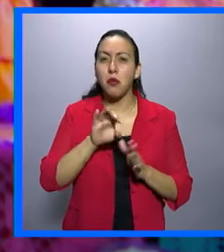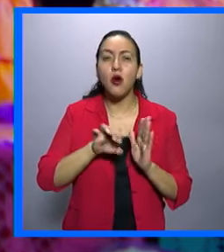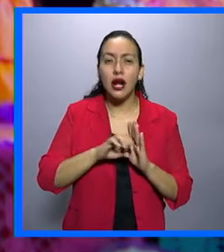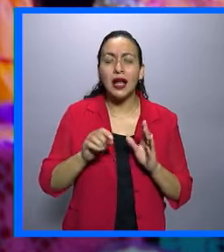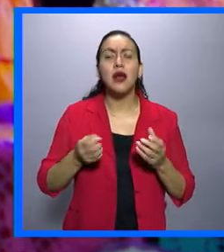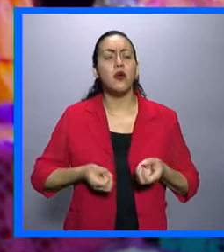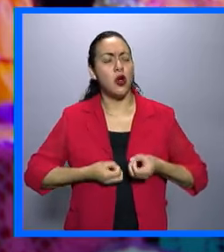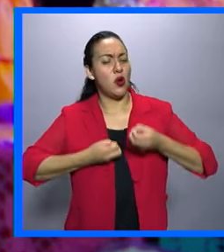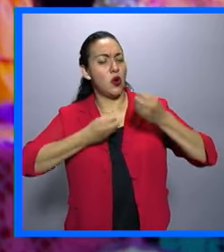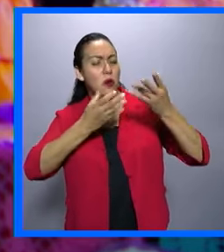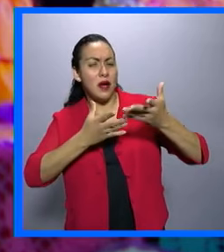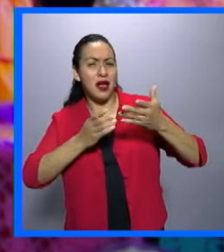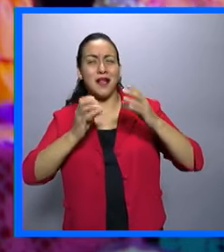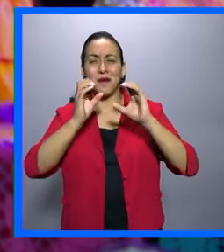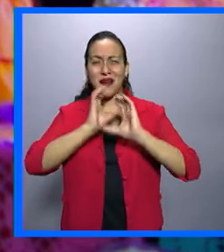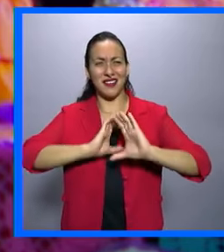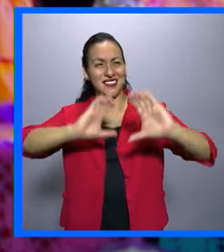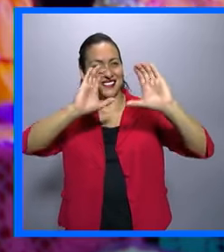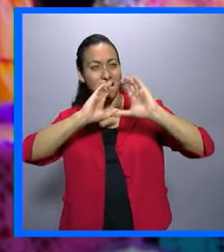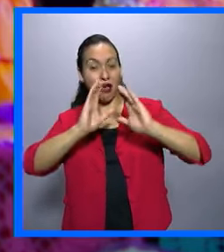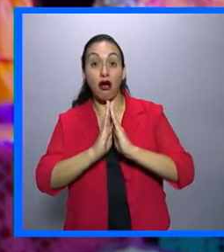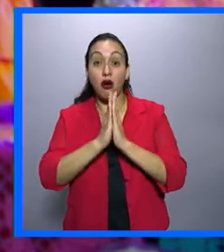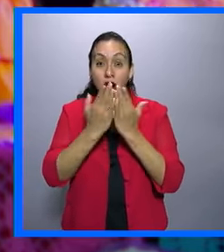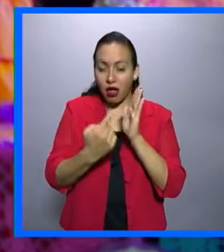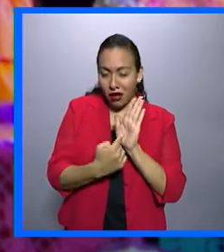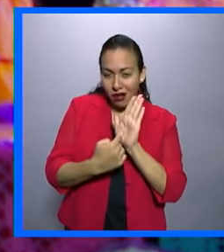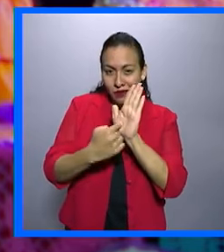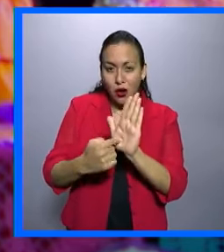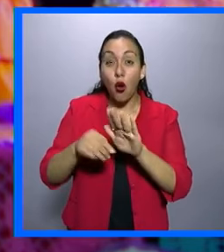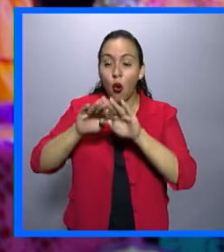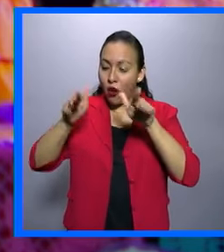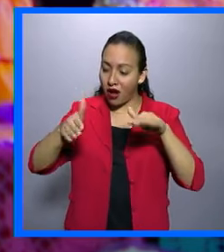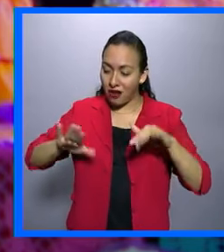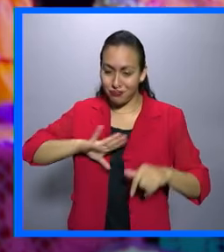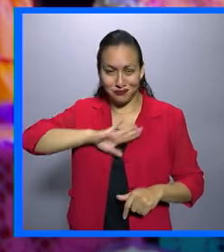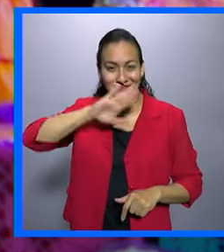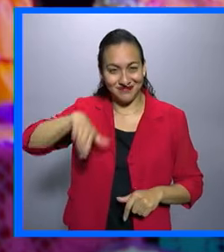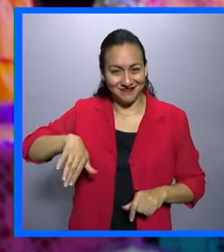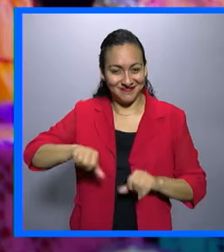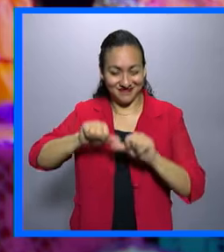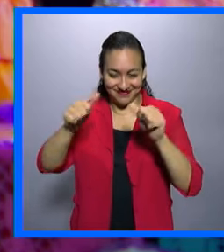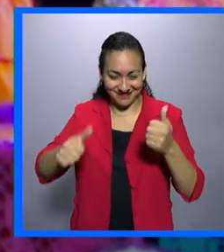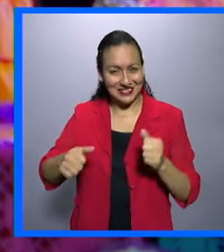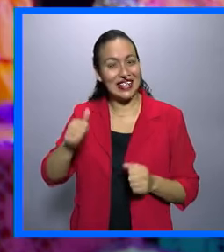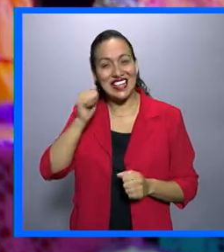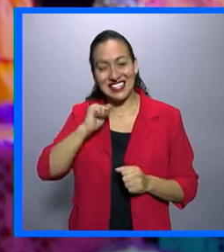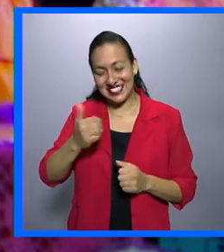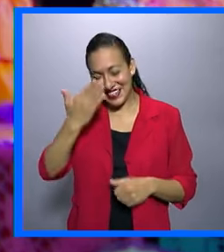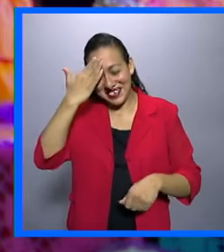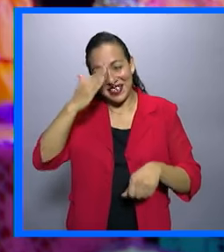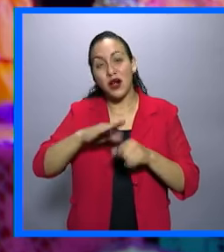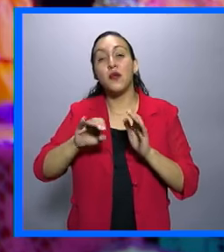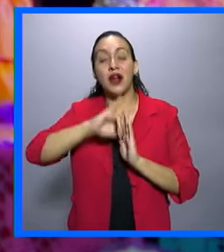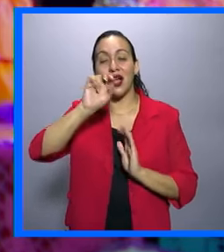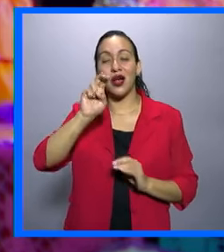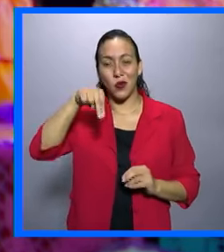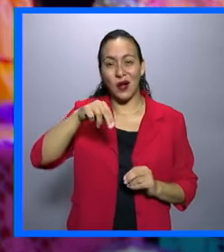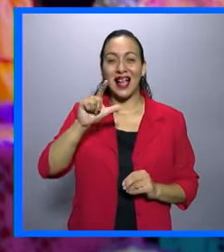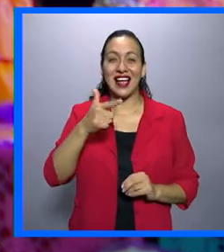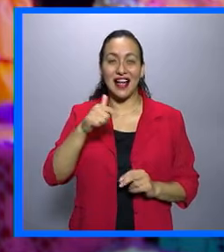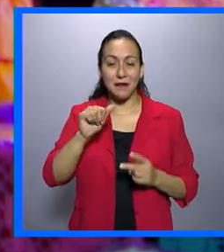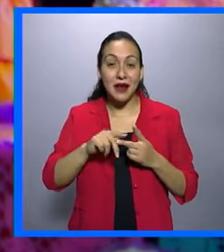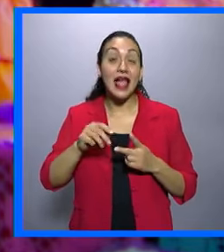recitales hasta óperas, hasta presentaciones de libros, y los altares de muerto, que han estado dedicados a personalidades como Juan Gabriel, María Félix,